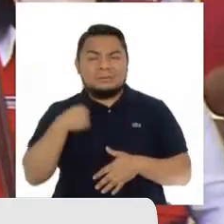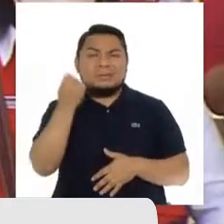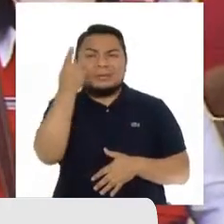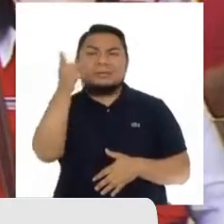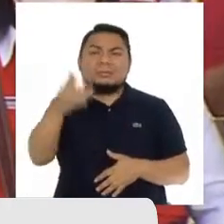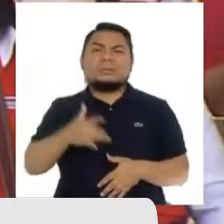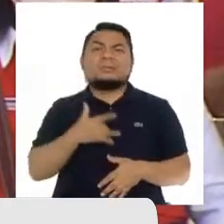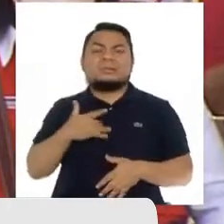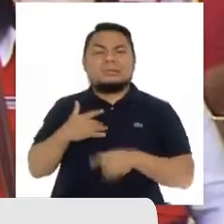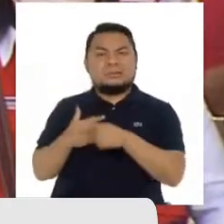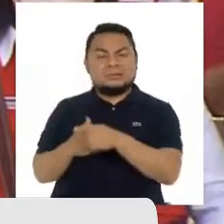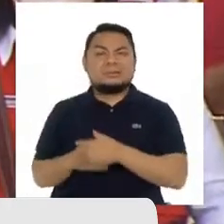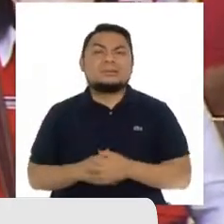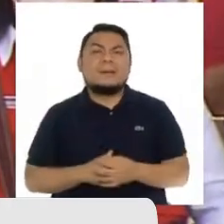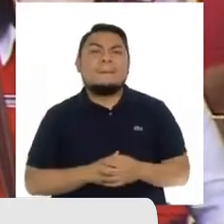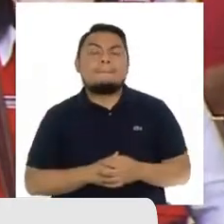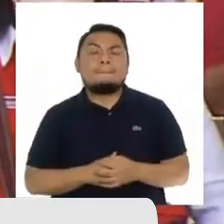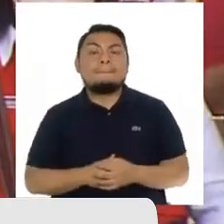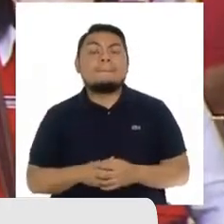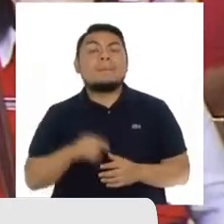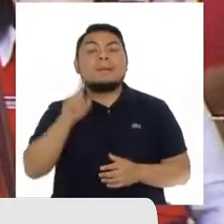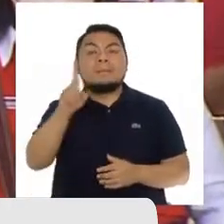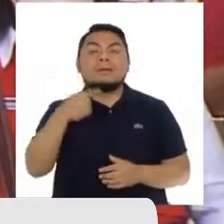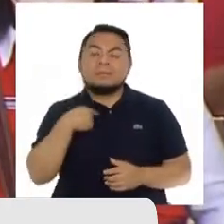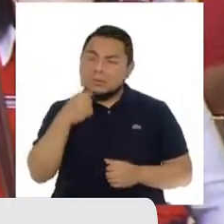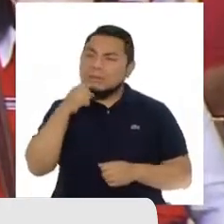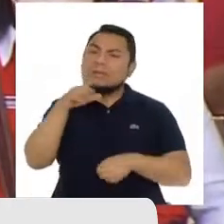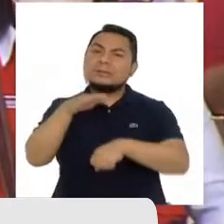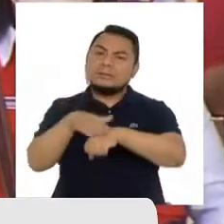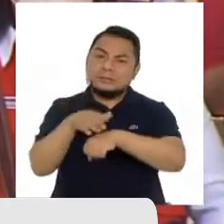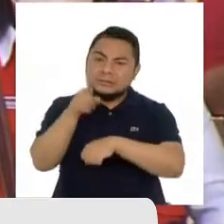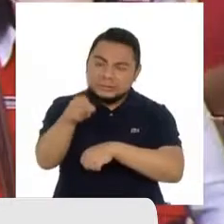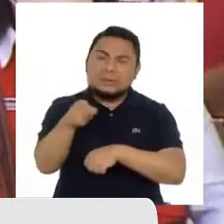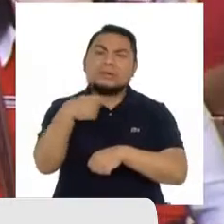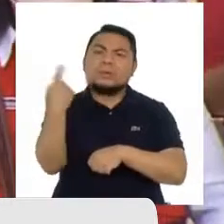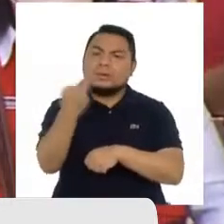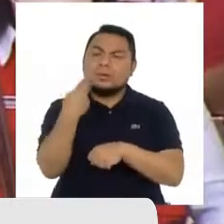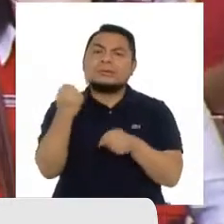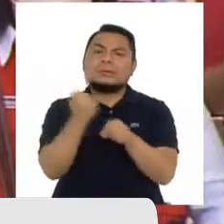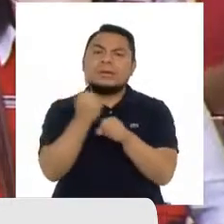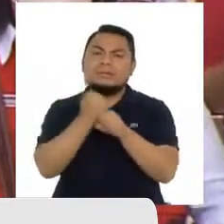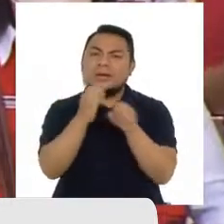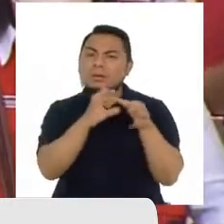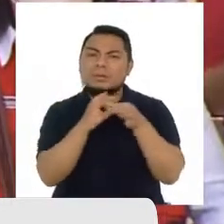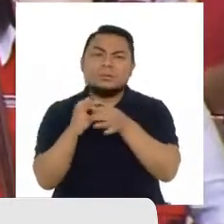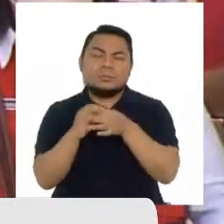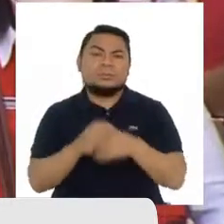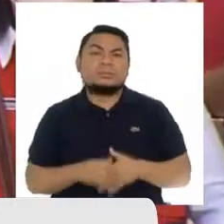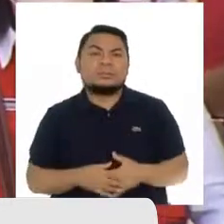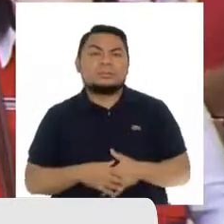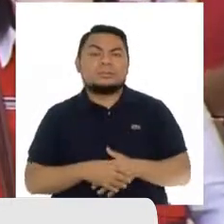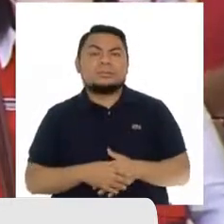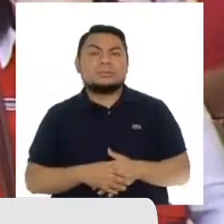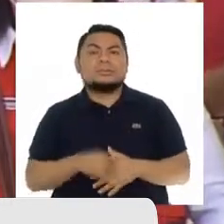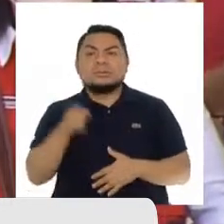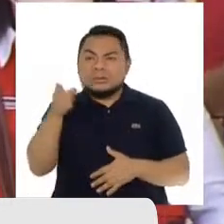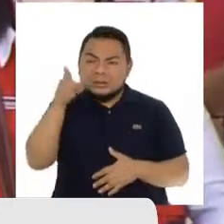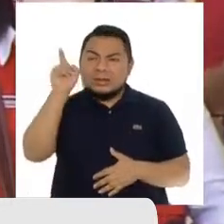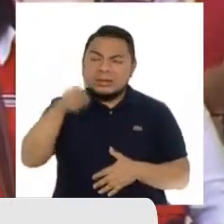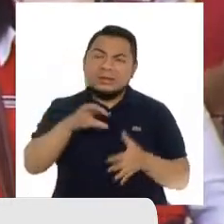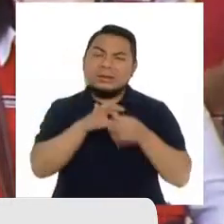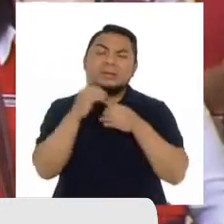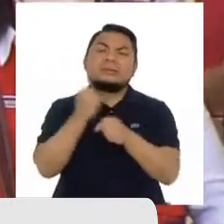sentir pero les exhorto a que trabajemos juntos a que trabajemos